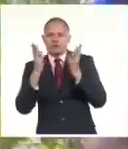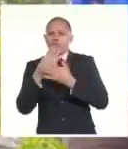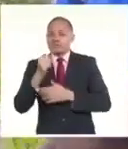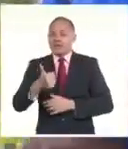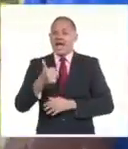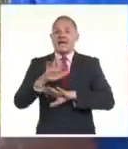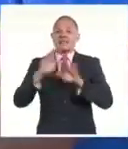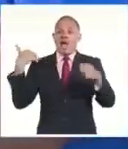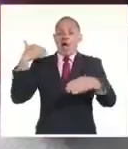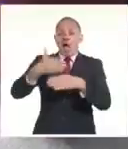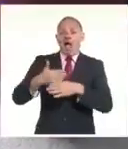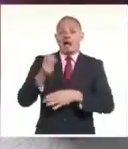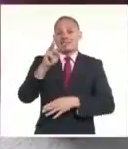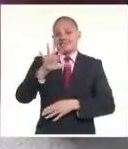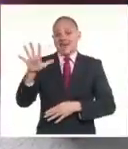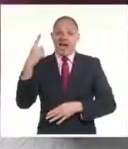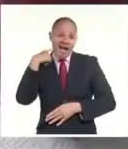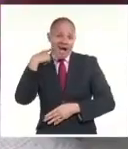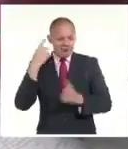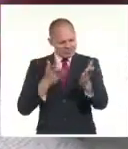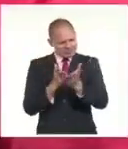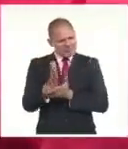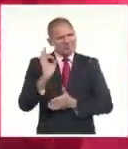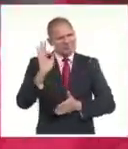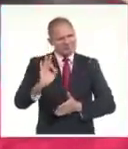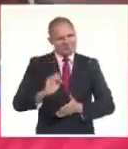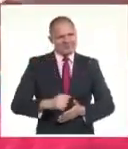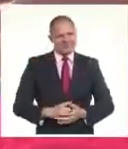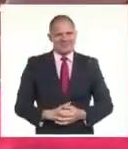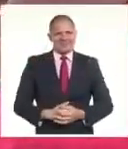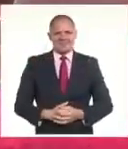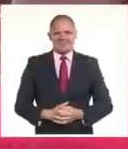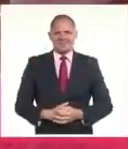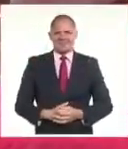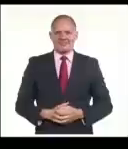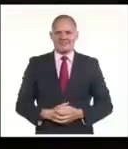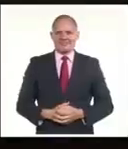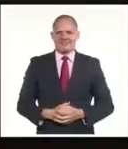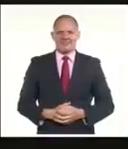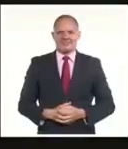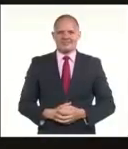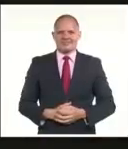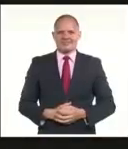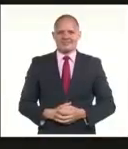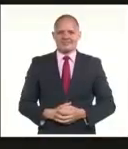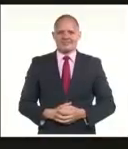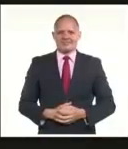35 años y vamos por más. Desde Guantánamo, Suselkin de la Morales, Sistema Informativo de la Televisión Cubana.